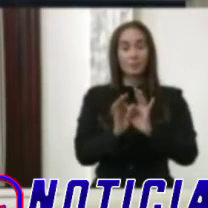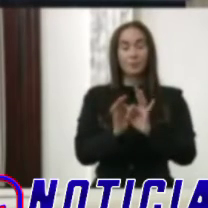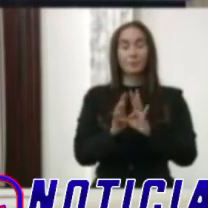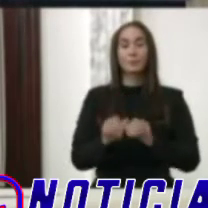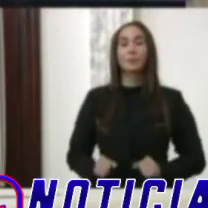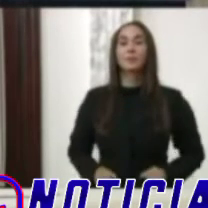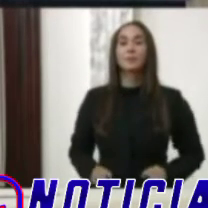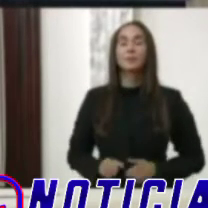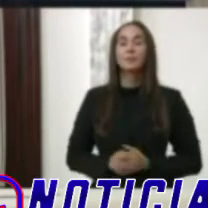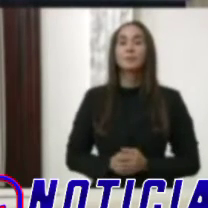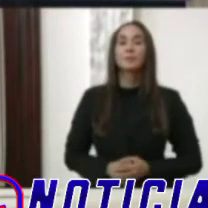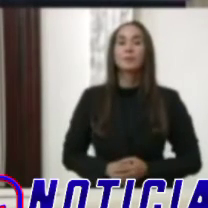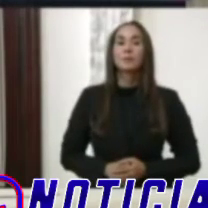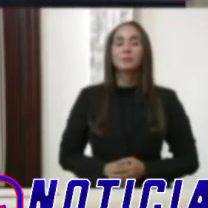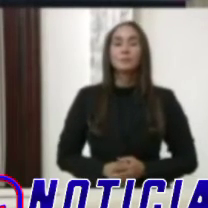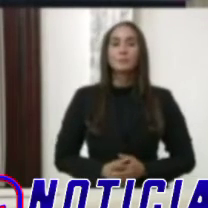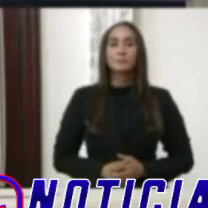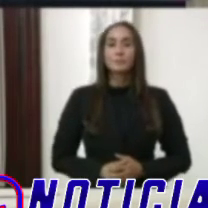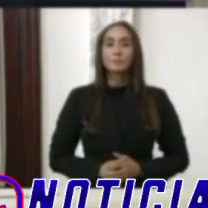ellos.